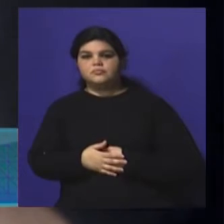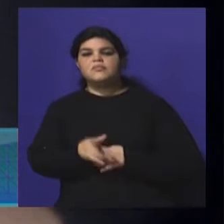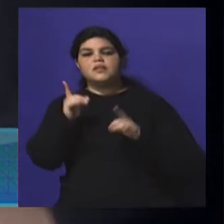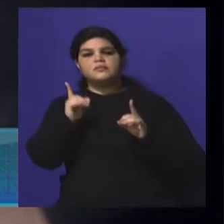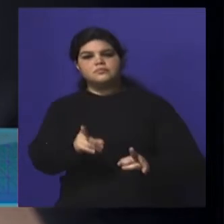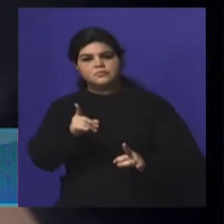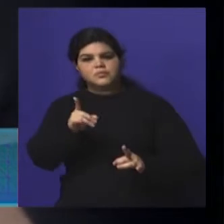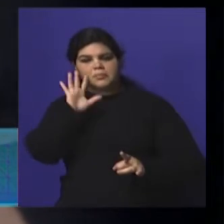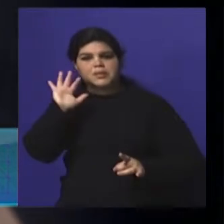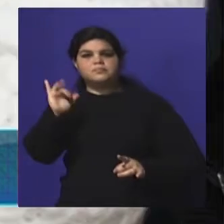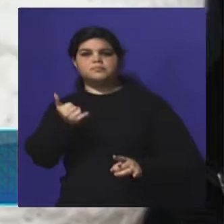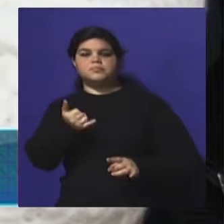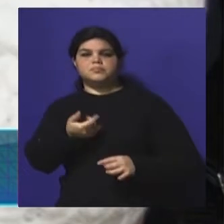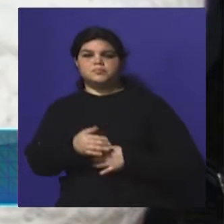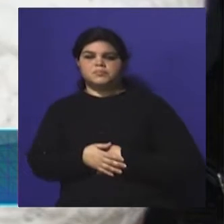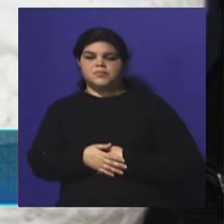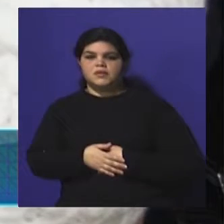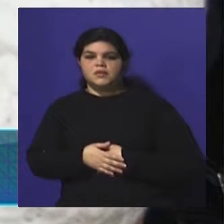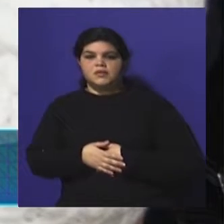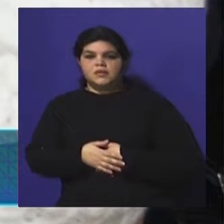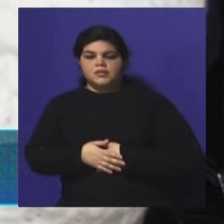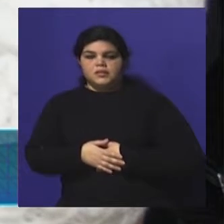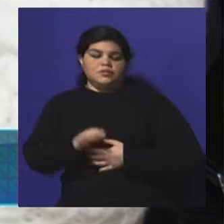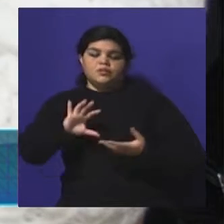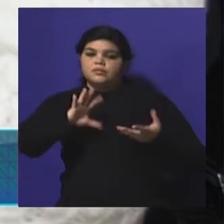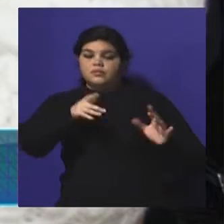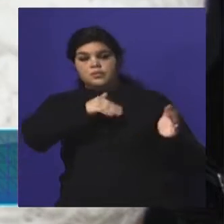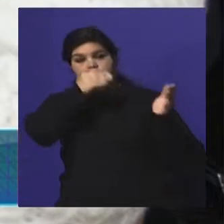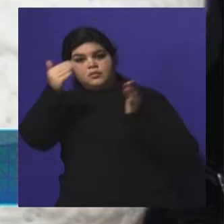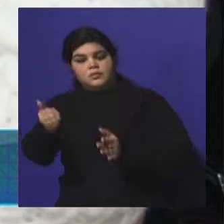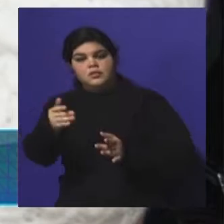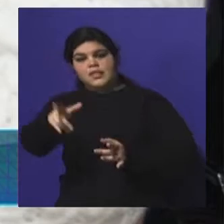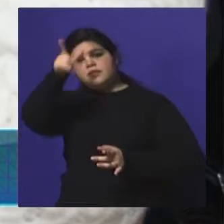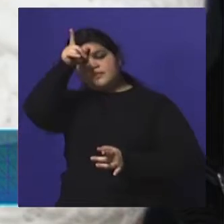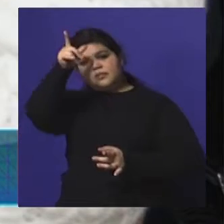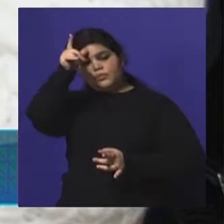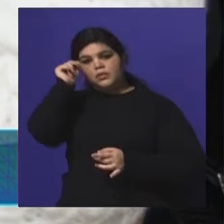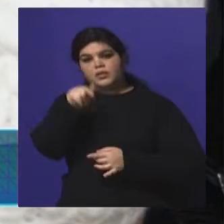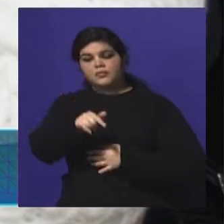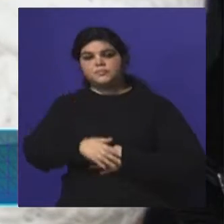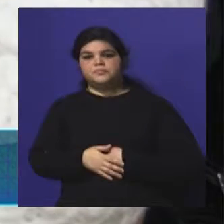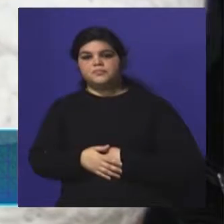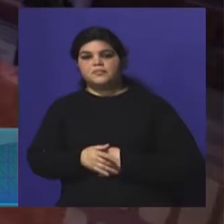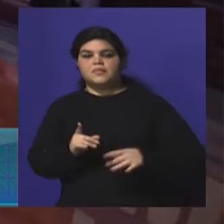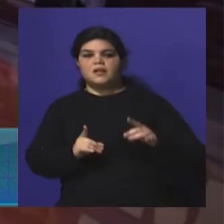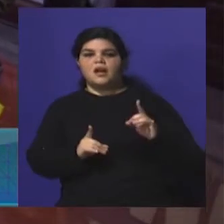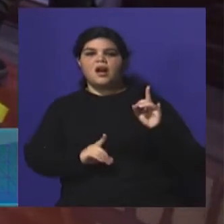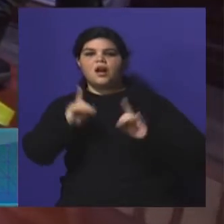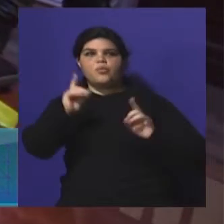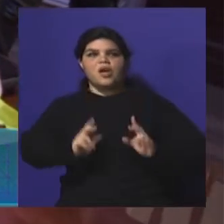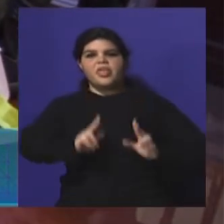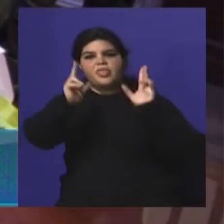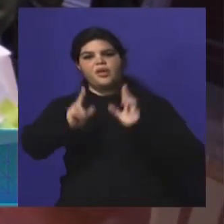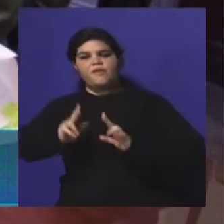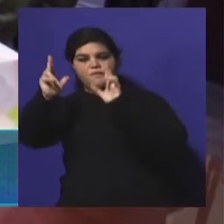la atención fue desde otra perspectiva que tenía que ver con la seguridad. En algunas, en las partes más altas de los edificios, tanto